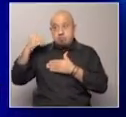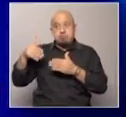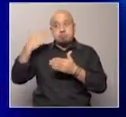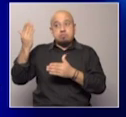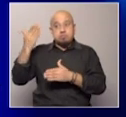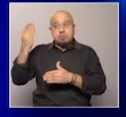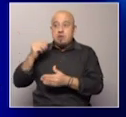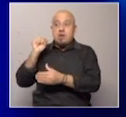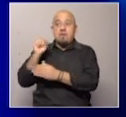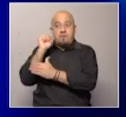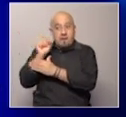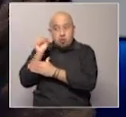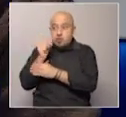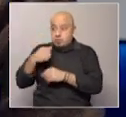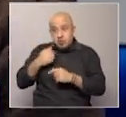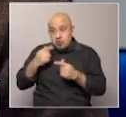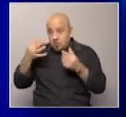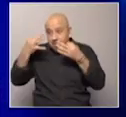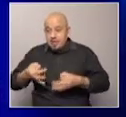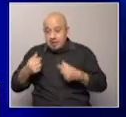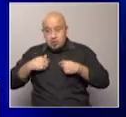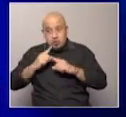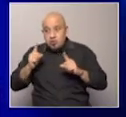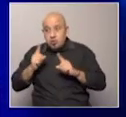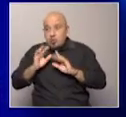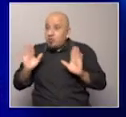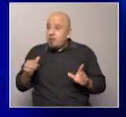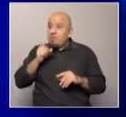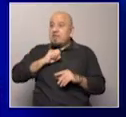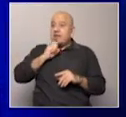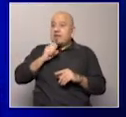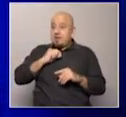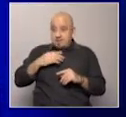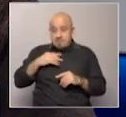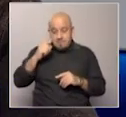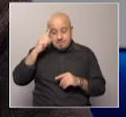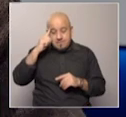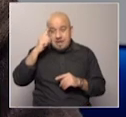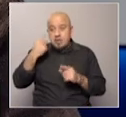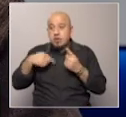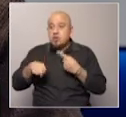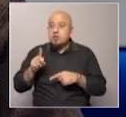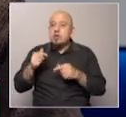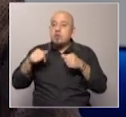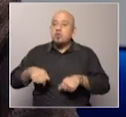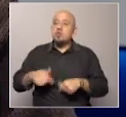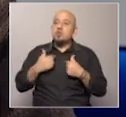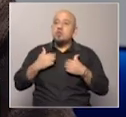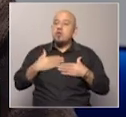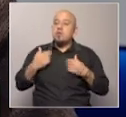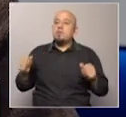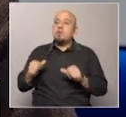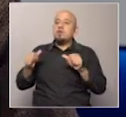tuvo que salir a decir miren qué no me voten porque yo quería votar claro claro claro en este caso lo que estamos juntando es